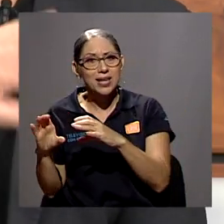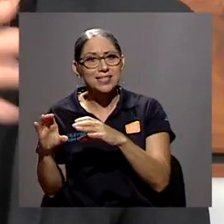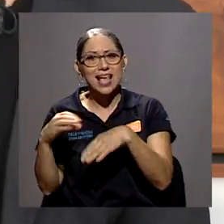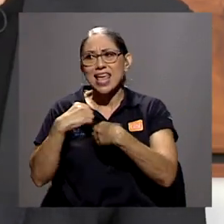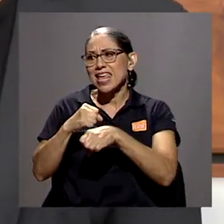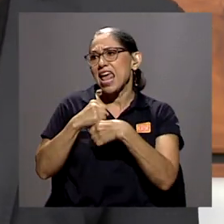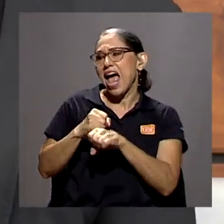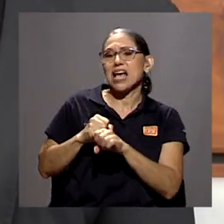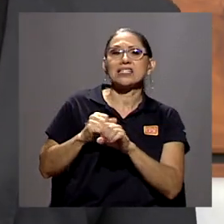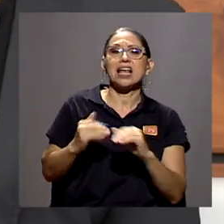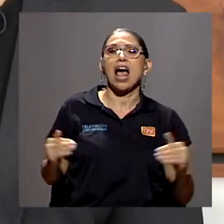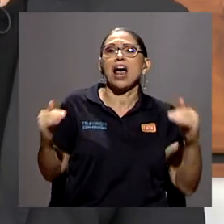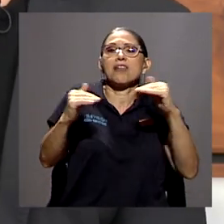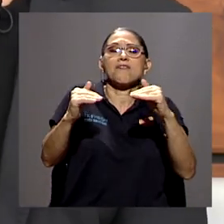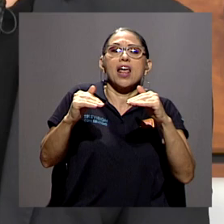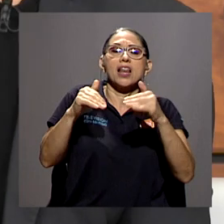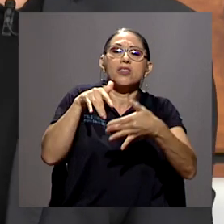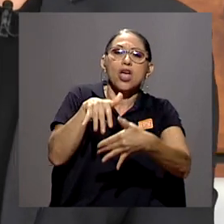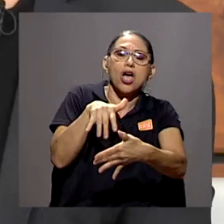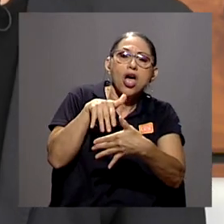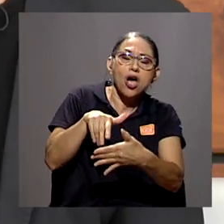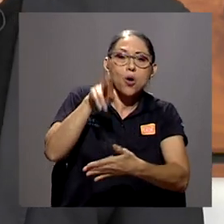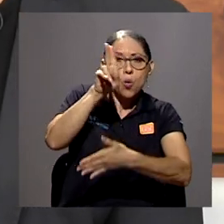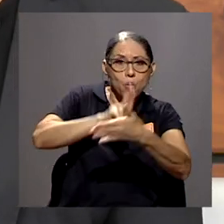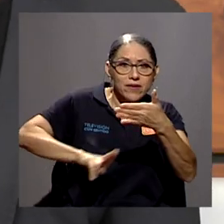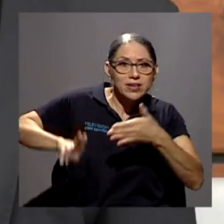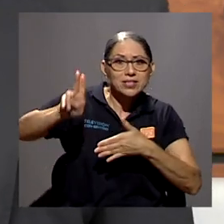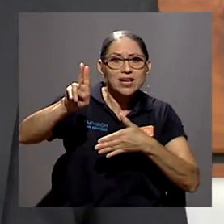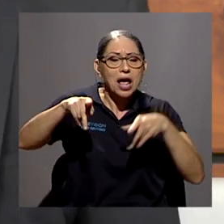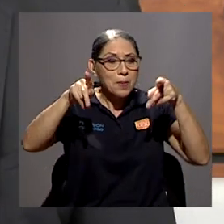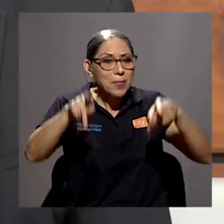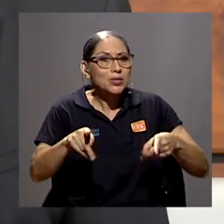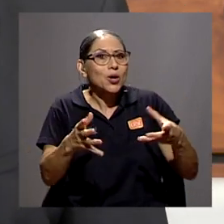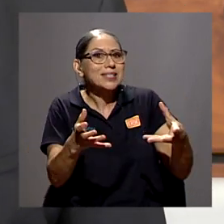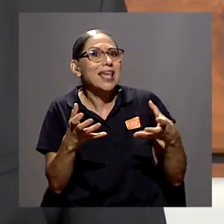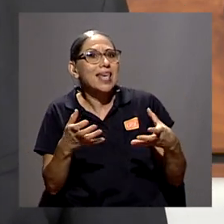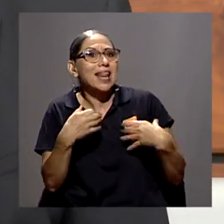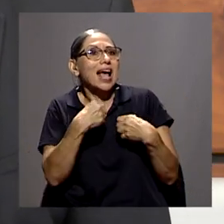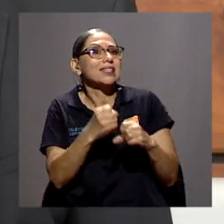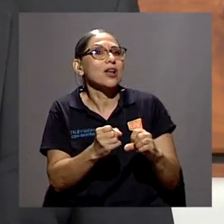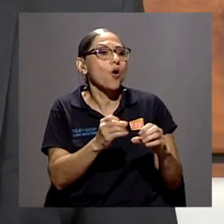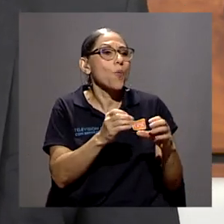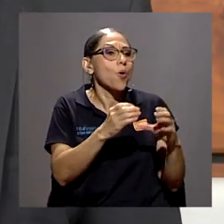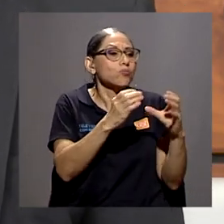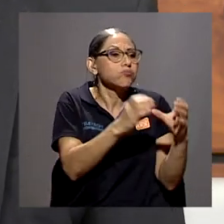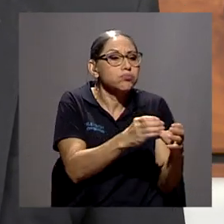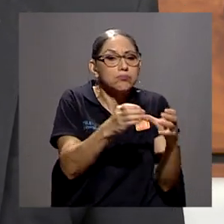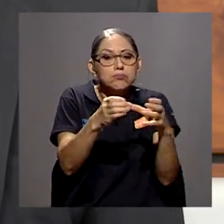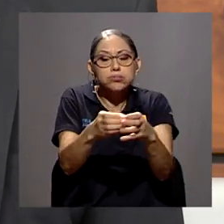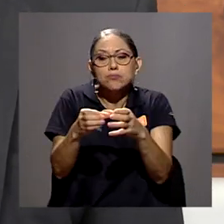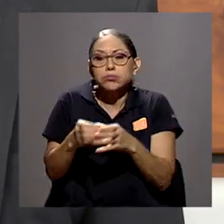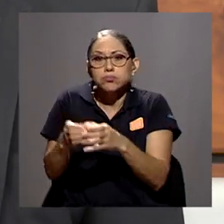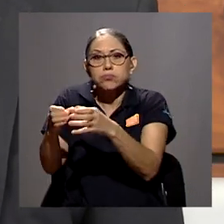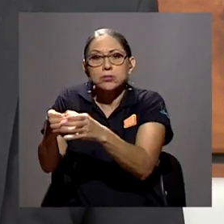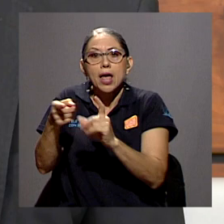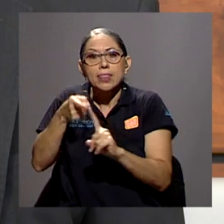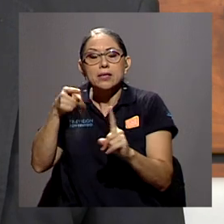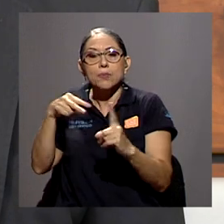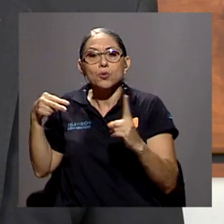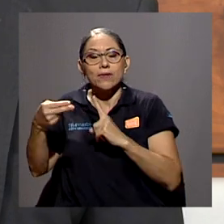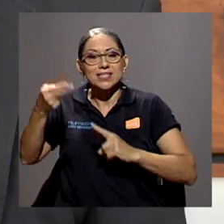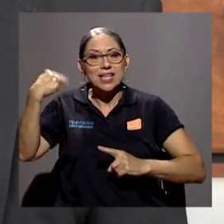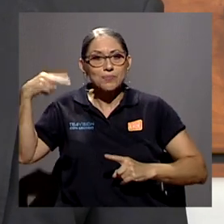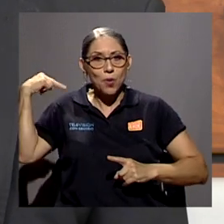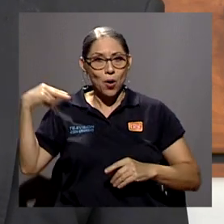académicos y las las personas que quieren poner todo en su lugar este desde punto de vista histórico en la experiencia